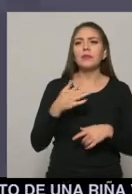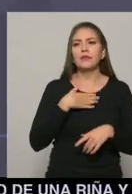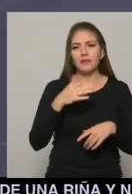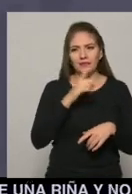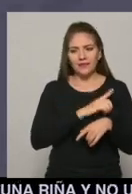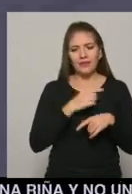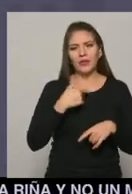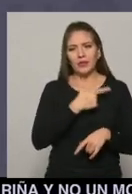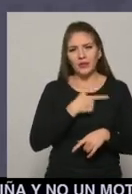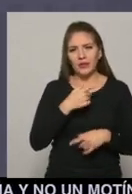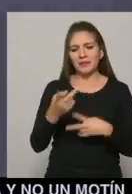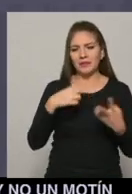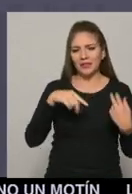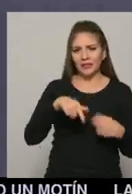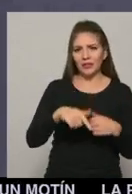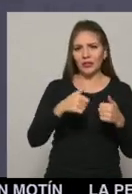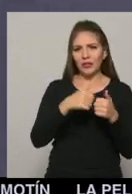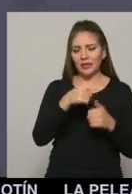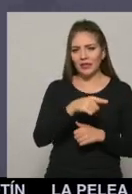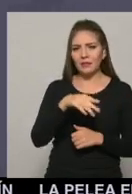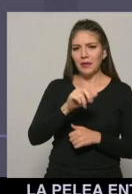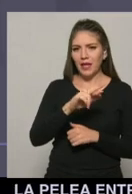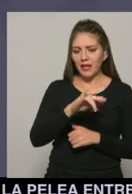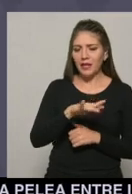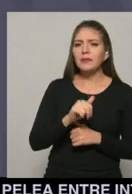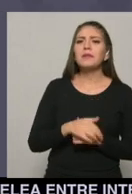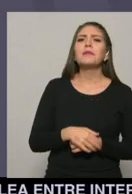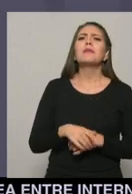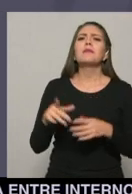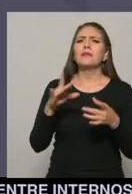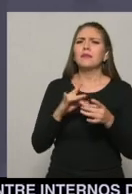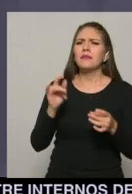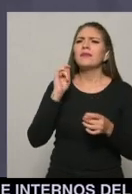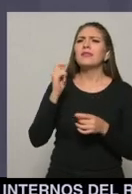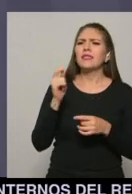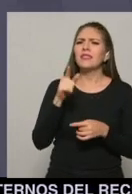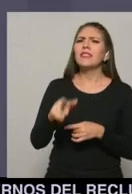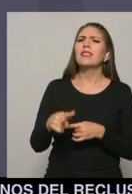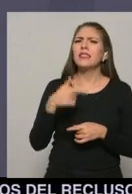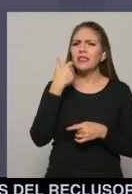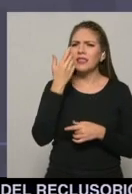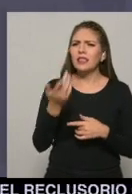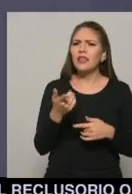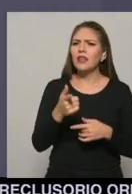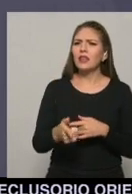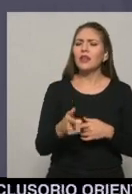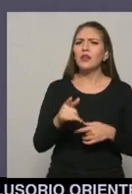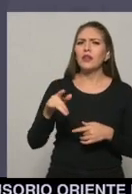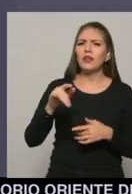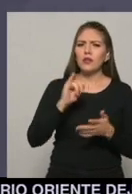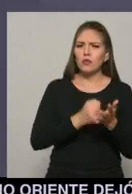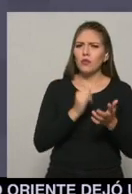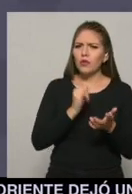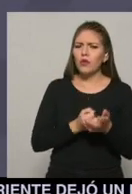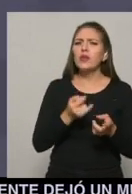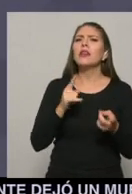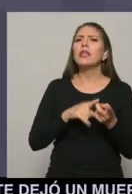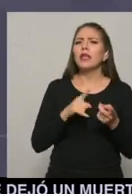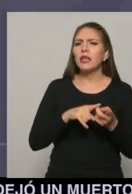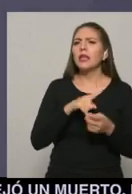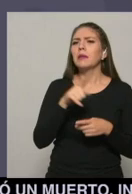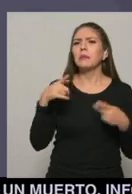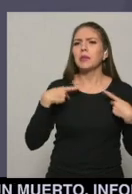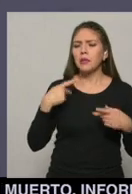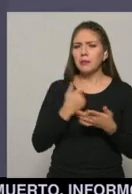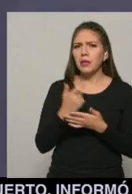audiencias. Bueno, pues a ver, cuéntanos a todos en qué consiste esta propuesta de estos impuestos, quiénes tendrían que pagar impuestos y